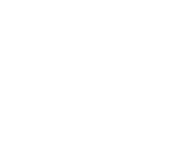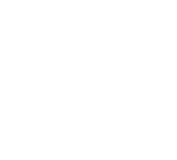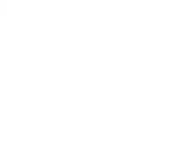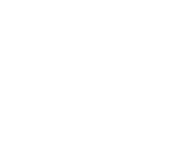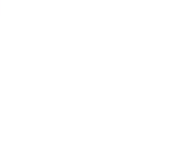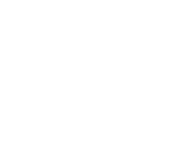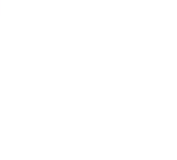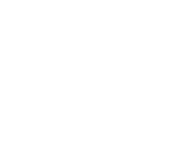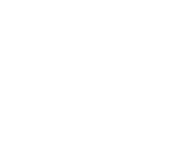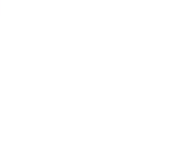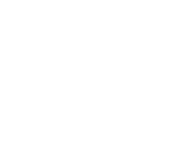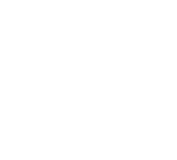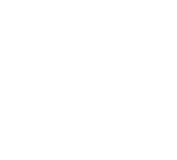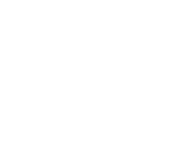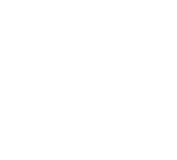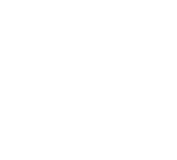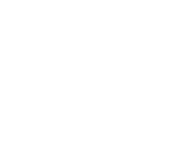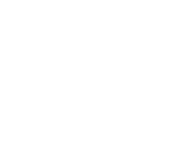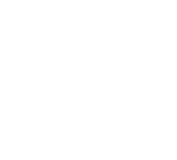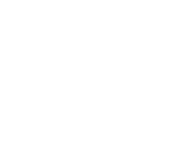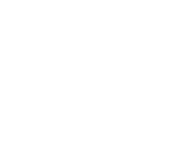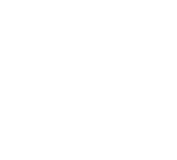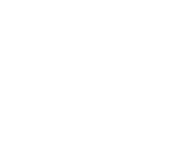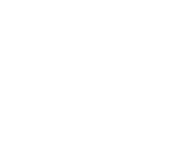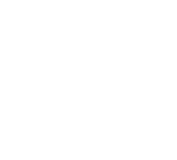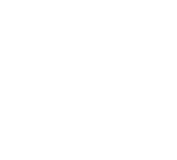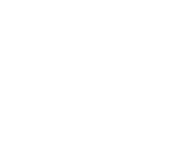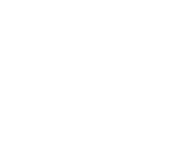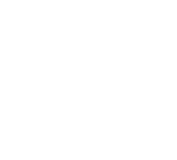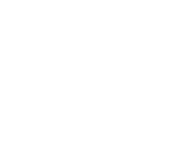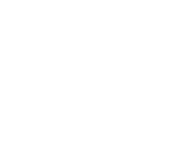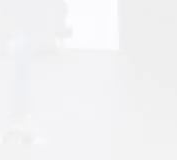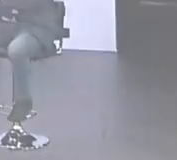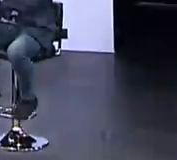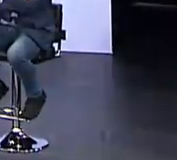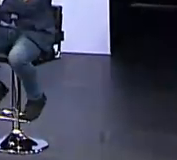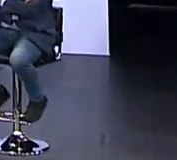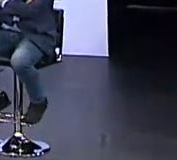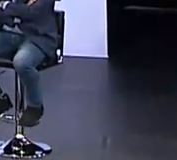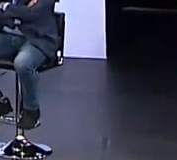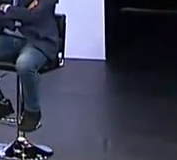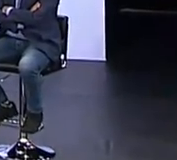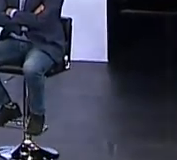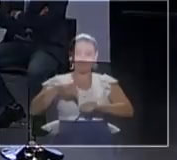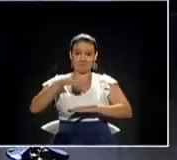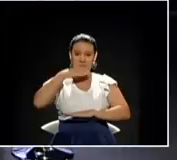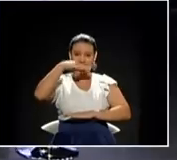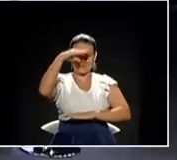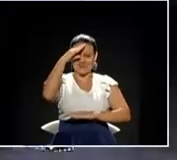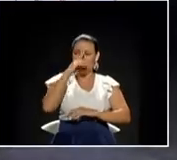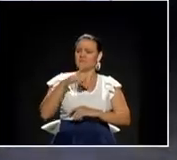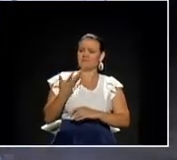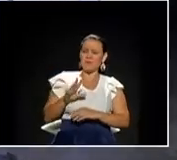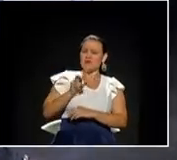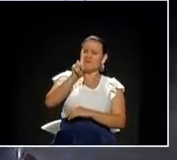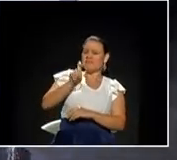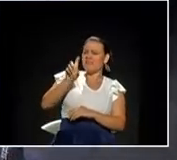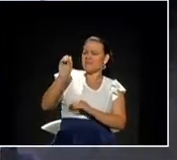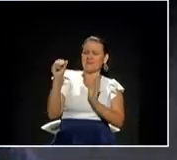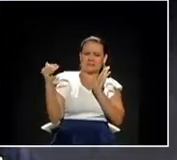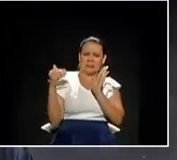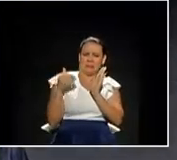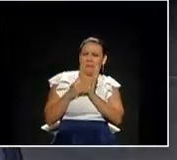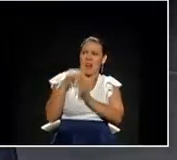dos en medellín hay 60 mil venezolanos según migración colombia aunque el tema de la migración es del fuero presidencial y eso es